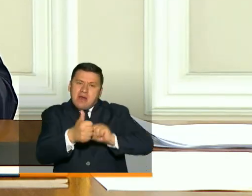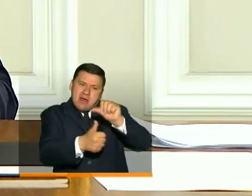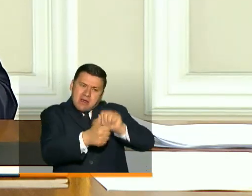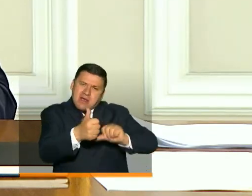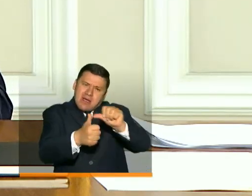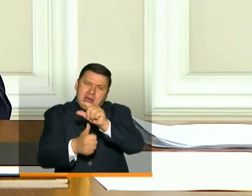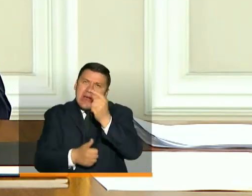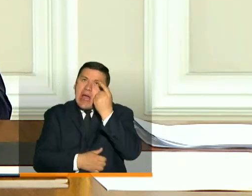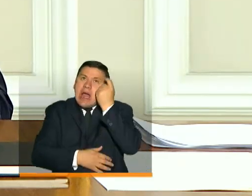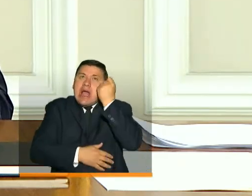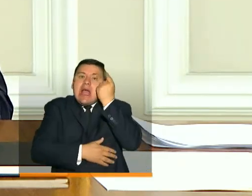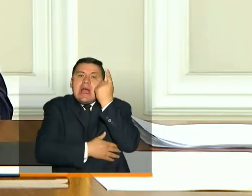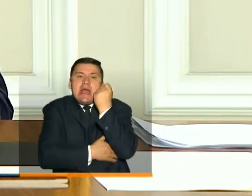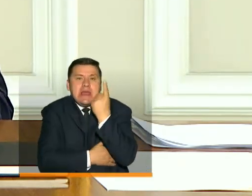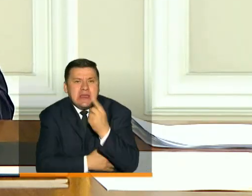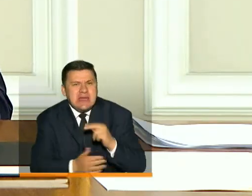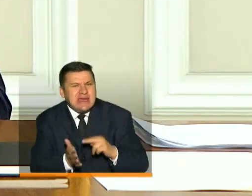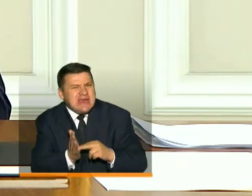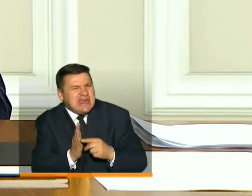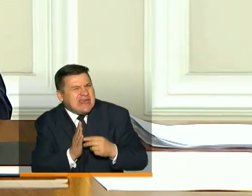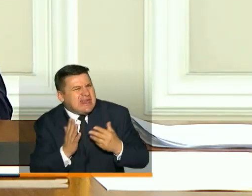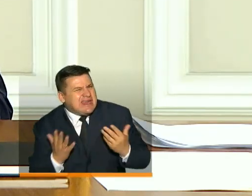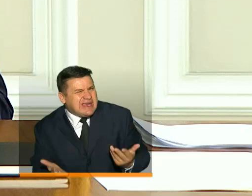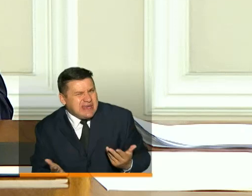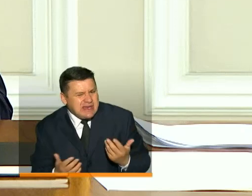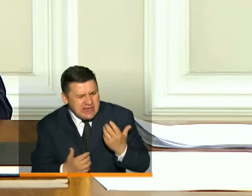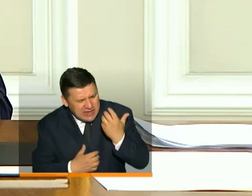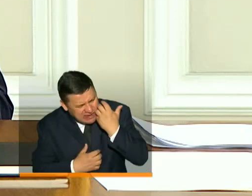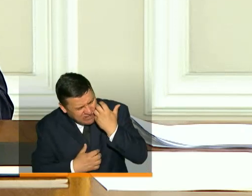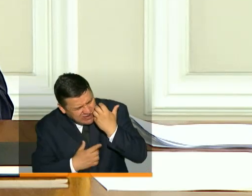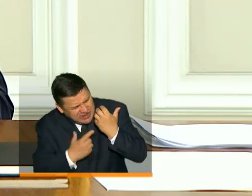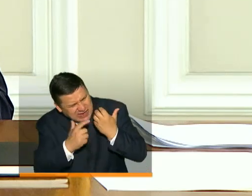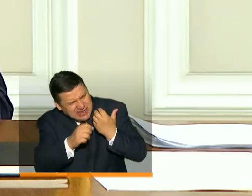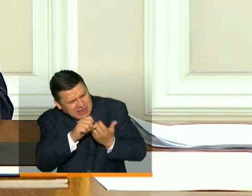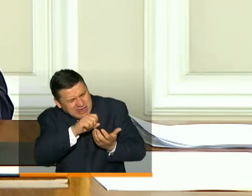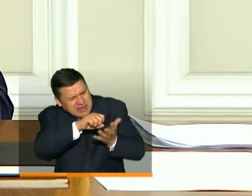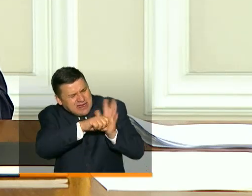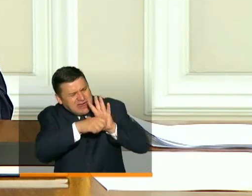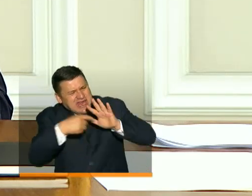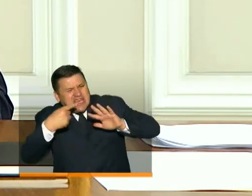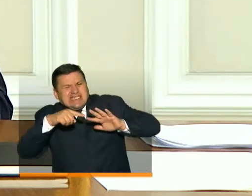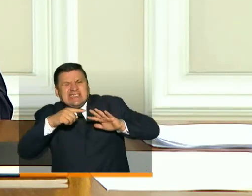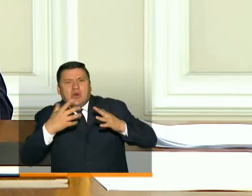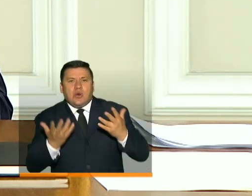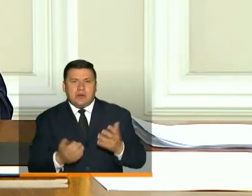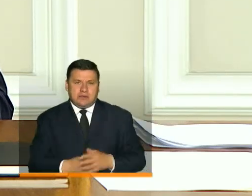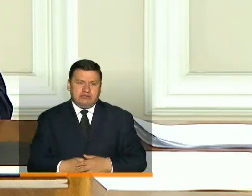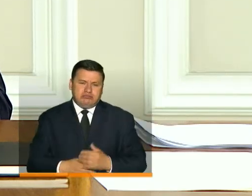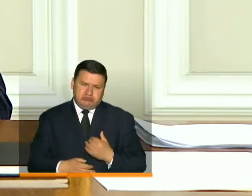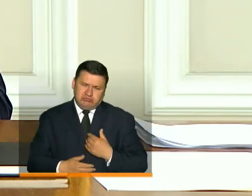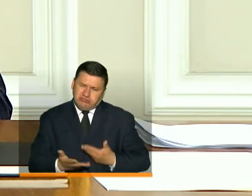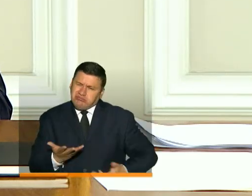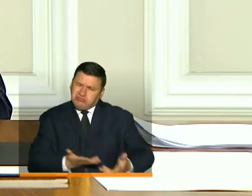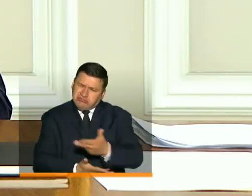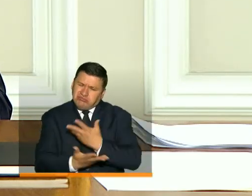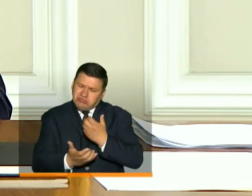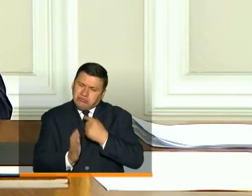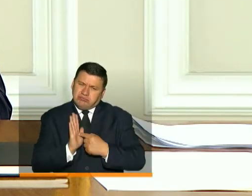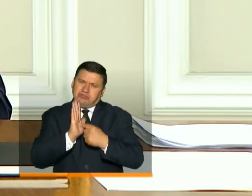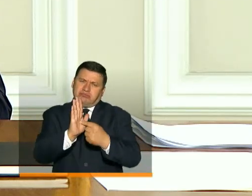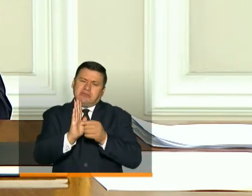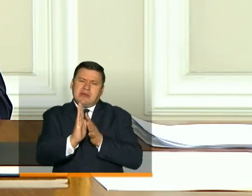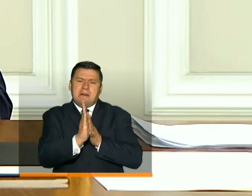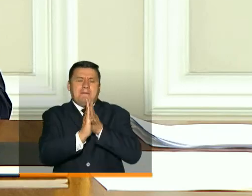nosotros entienda en qué consiste esta enfermedad. Por eso quiero una vez más compartirles a ustedes